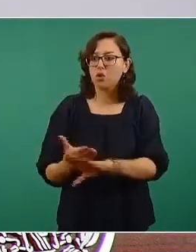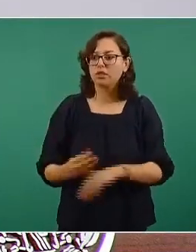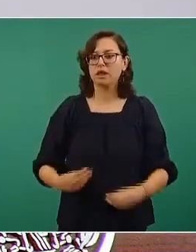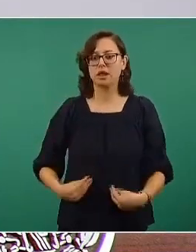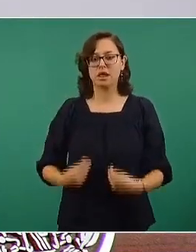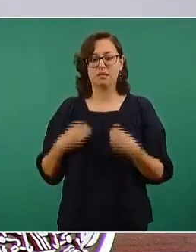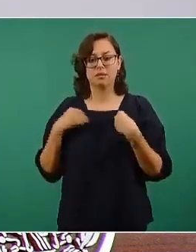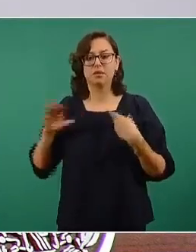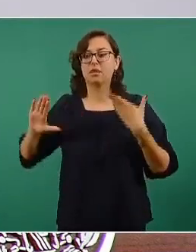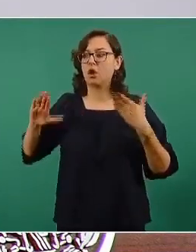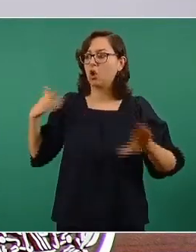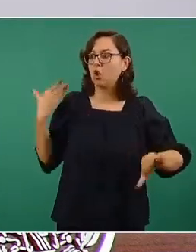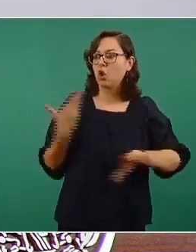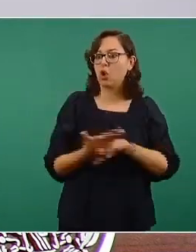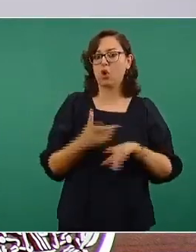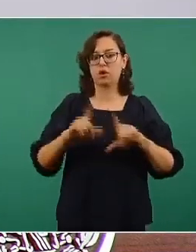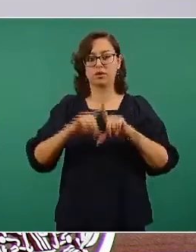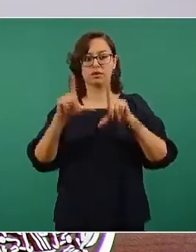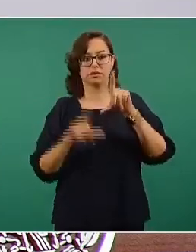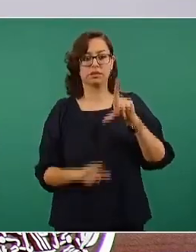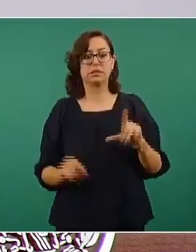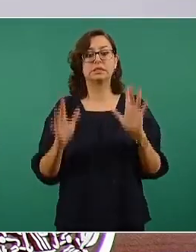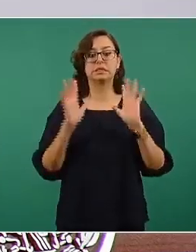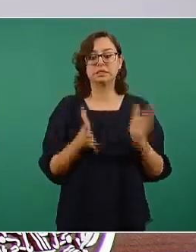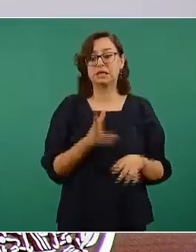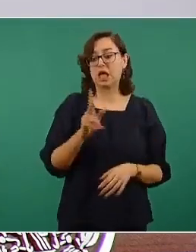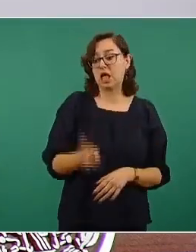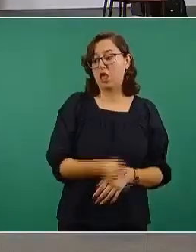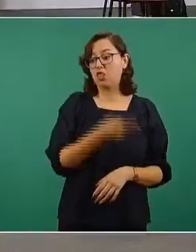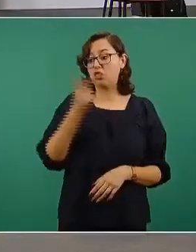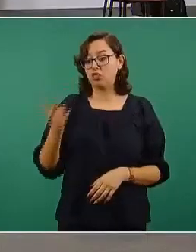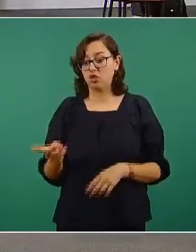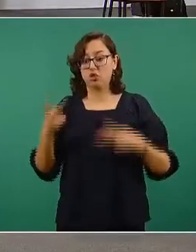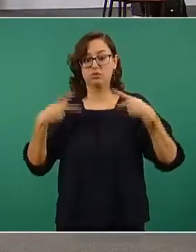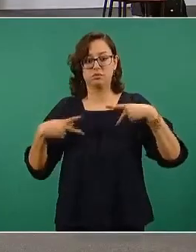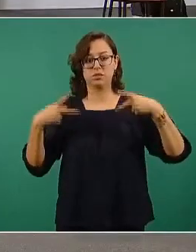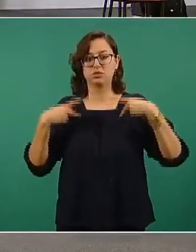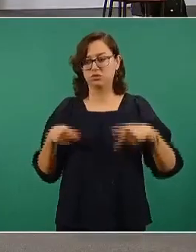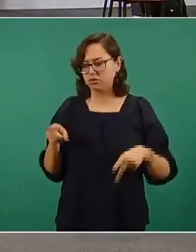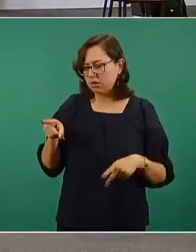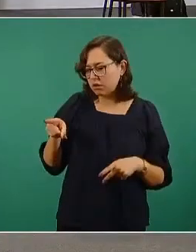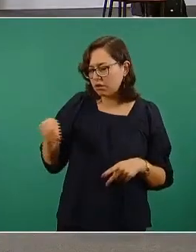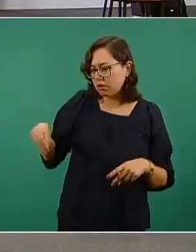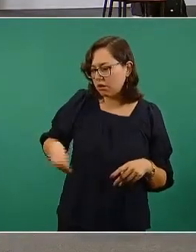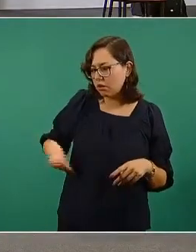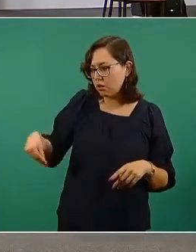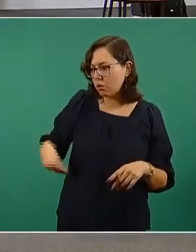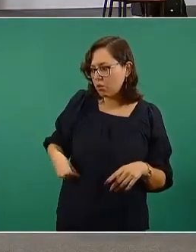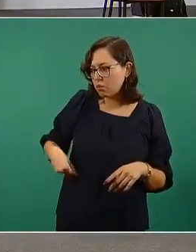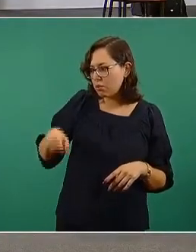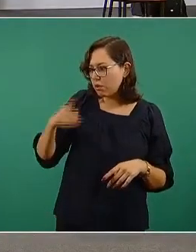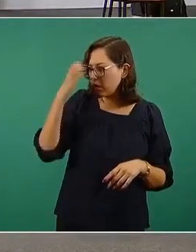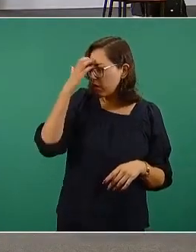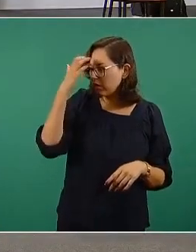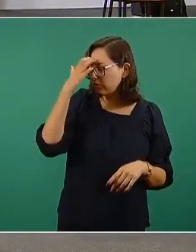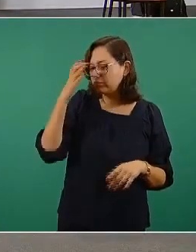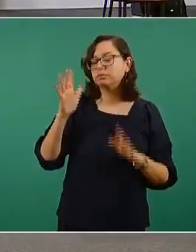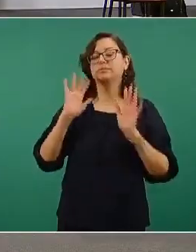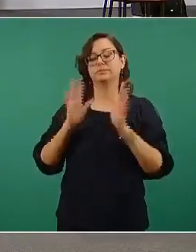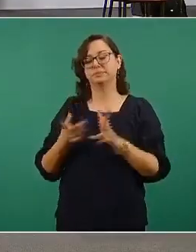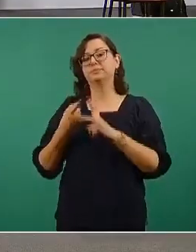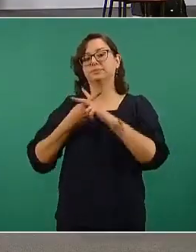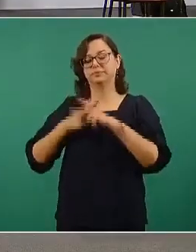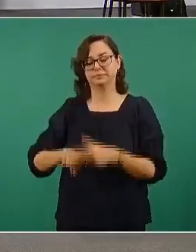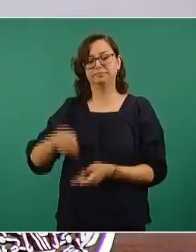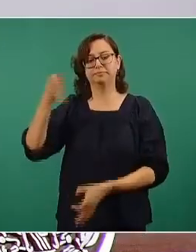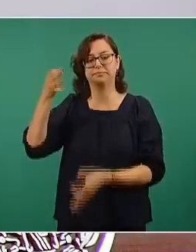cual ya hay 2 personas de su círculo cercano vinculadas a proceso penal. También hay otras órdenes de aprehensión a punto